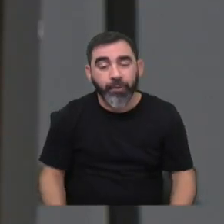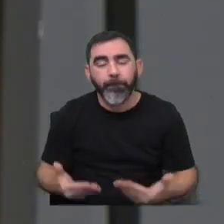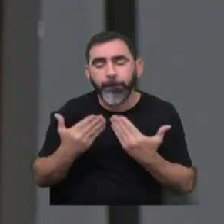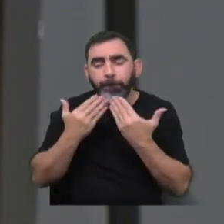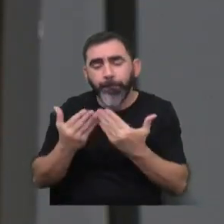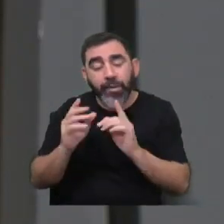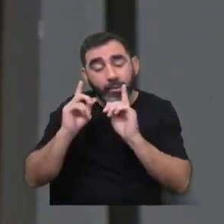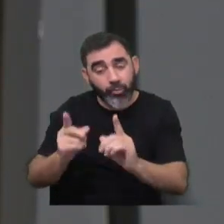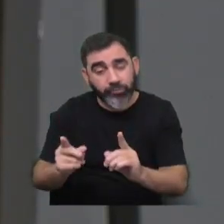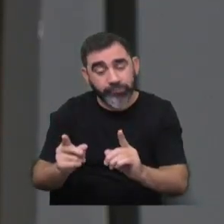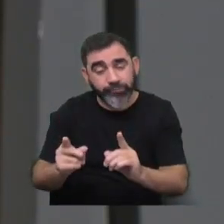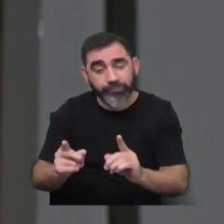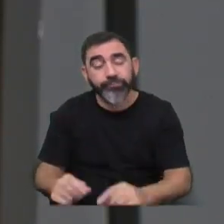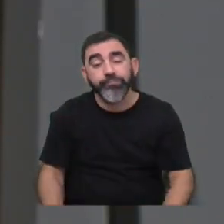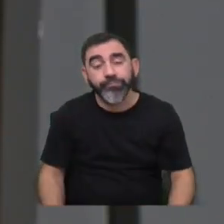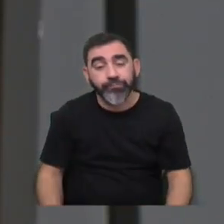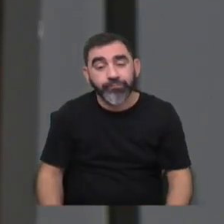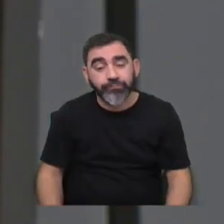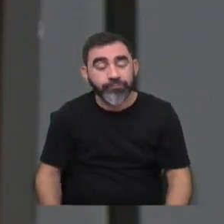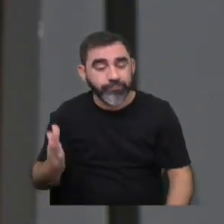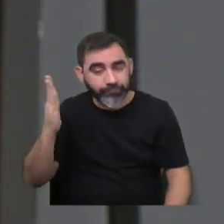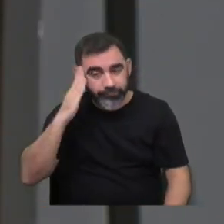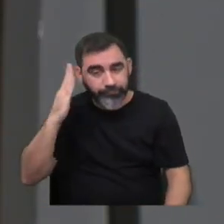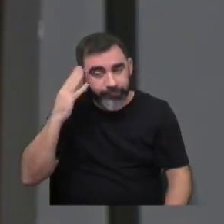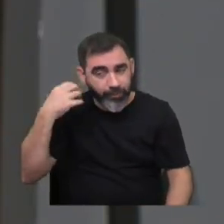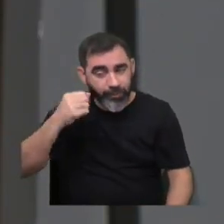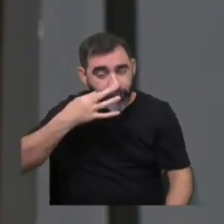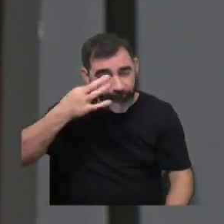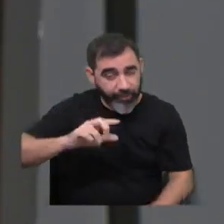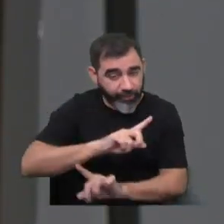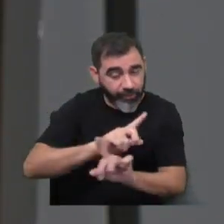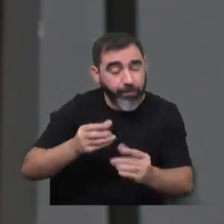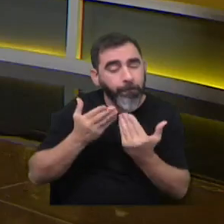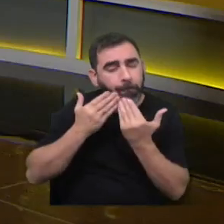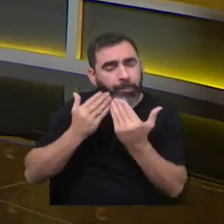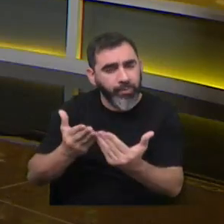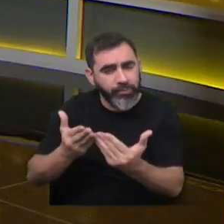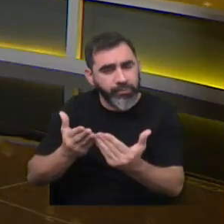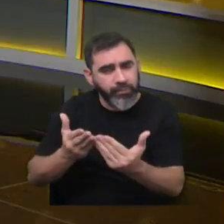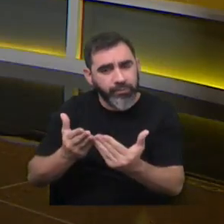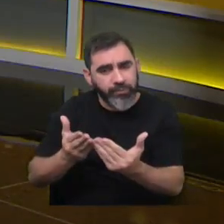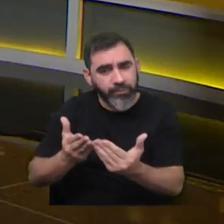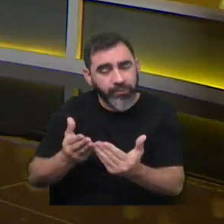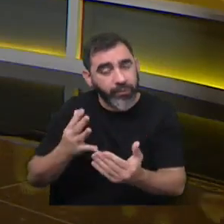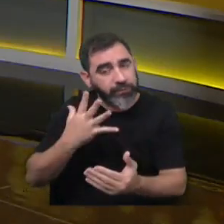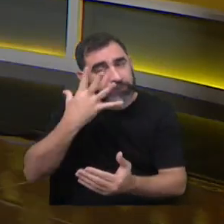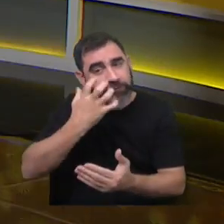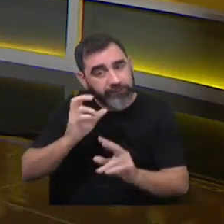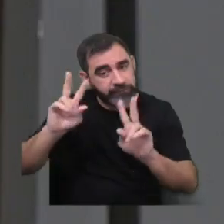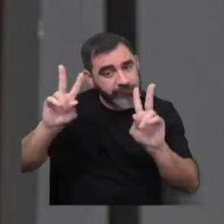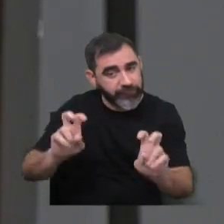en este camino, como decíamos, hacia saber si el mito es verdad o no. Seguimos preguntándole a Noela, que se tomó muy en serio esto